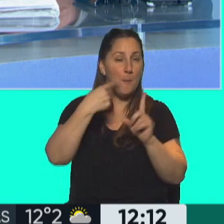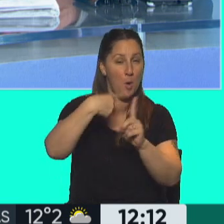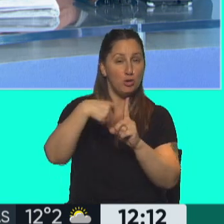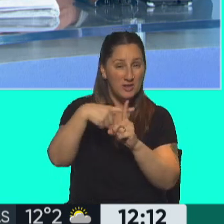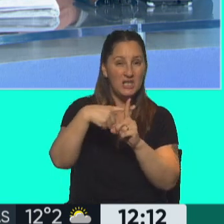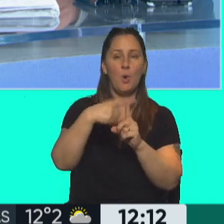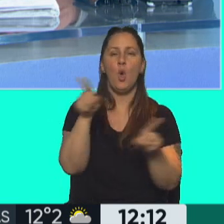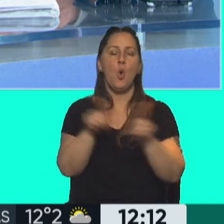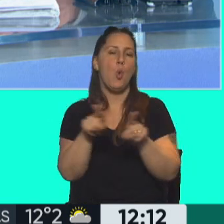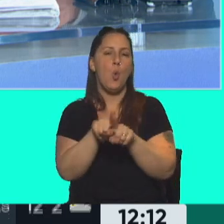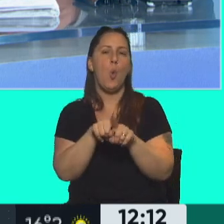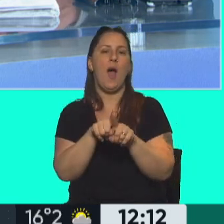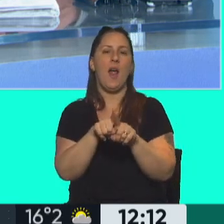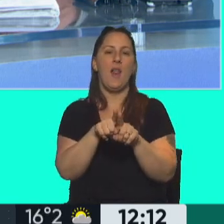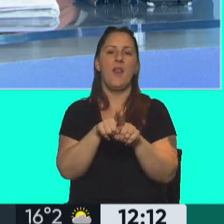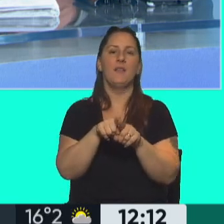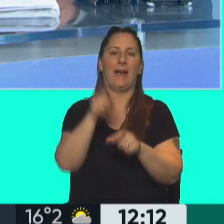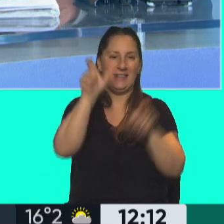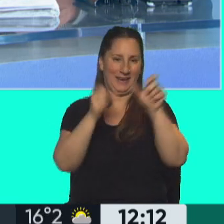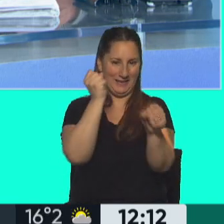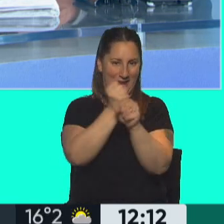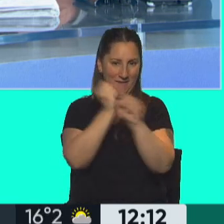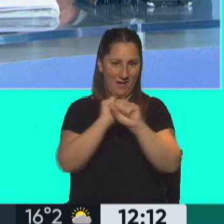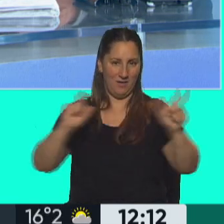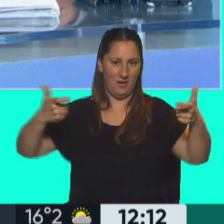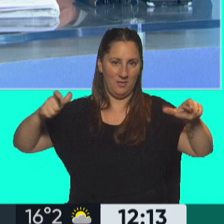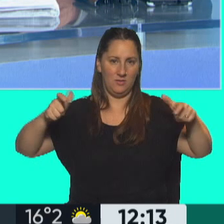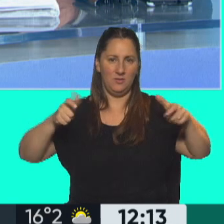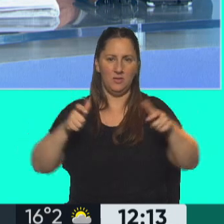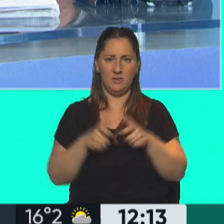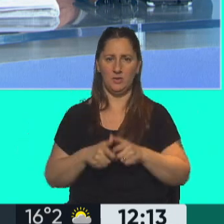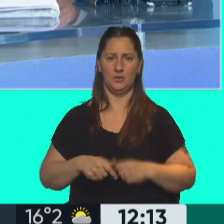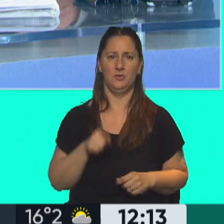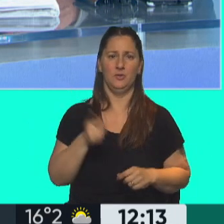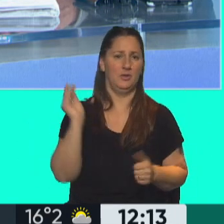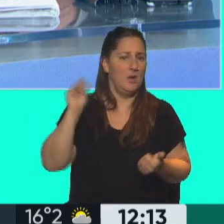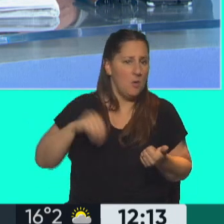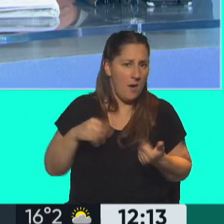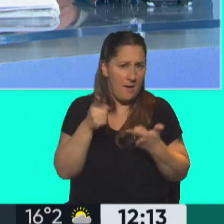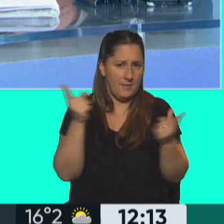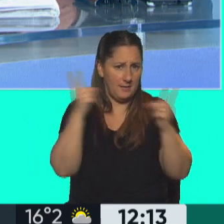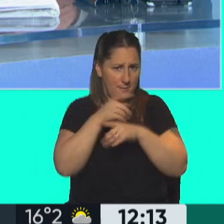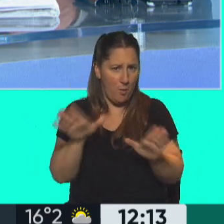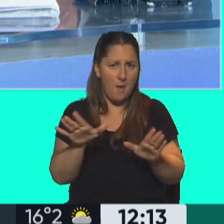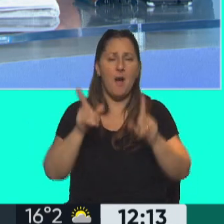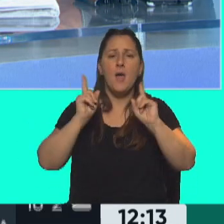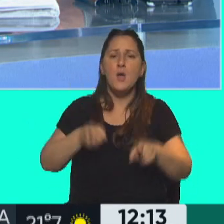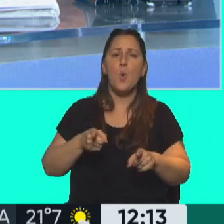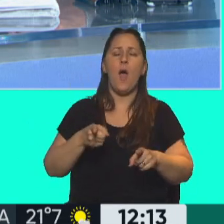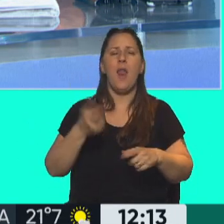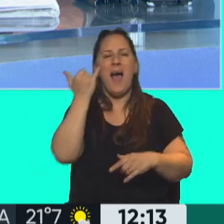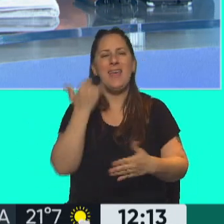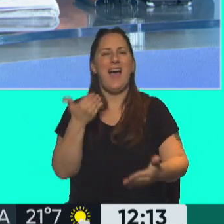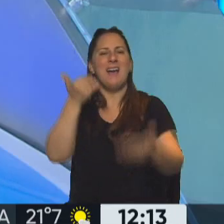como la caída del índice de desempleo, no está resolviendo estos problemas, no alcanza a resolver estos problemas y ni siquiera decir, bueno, vienen